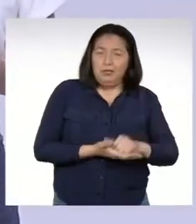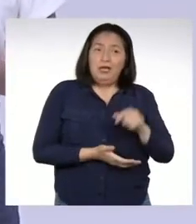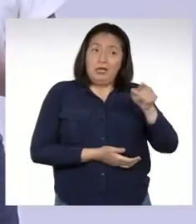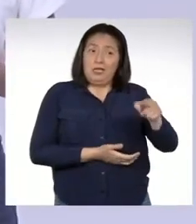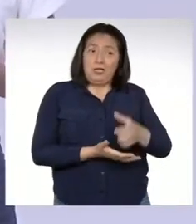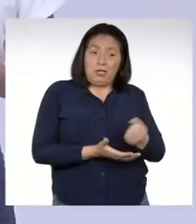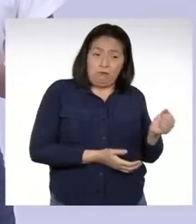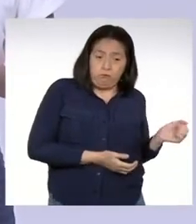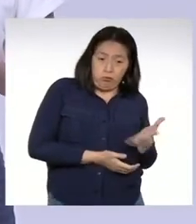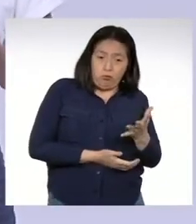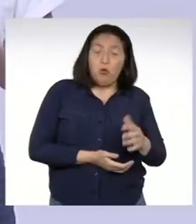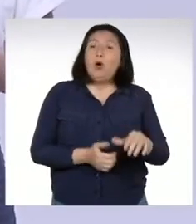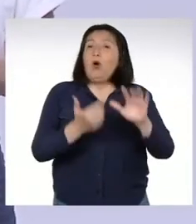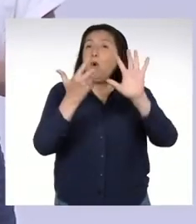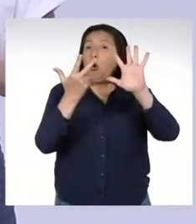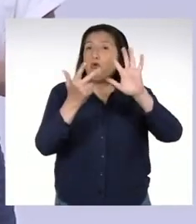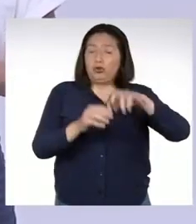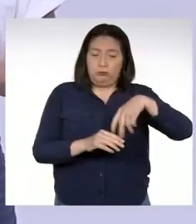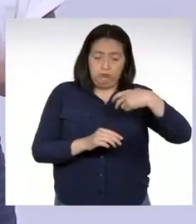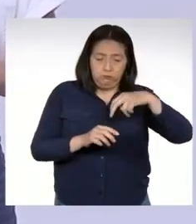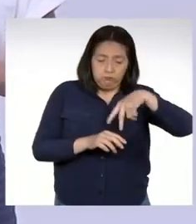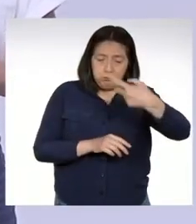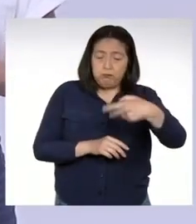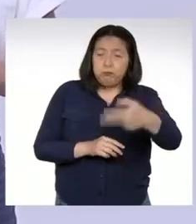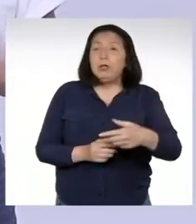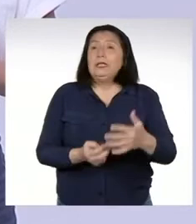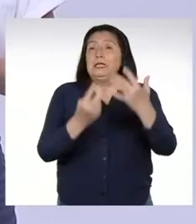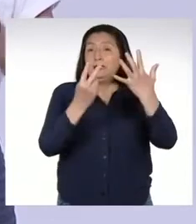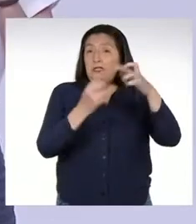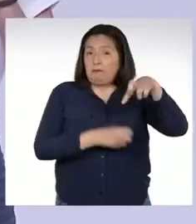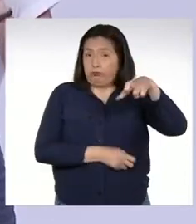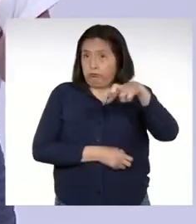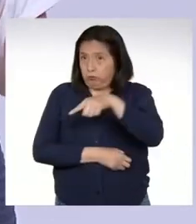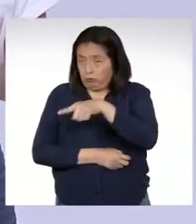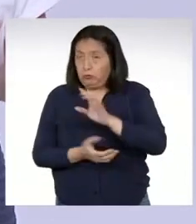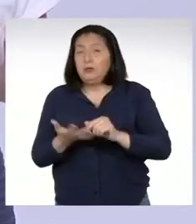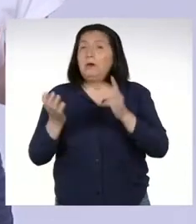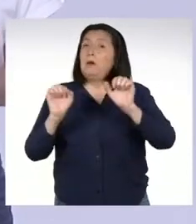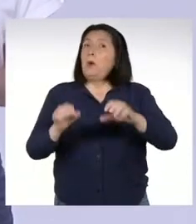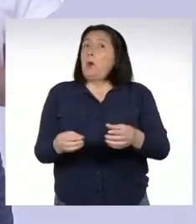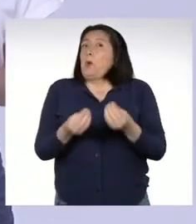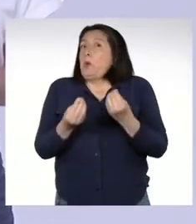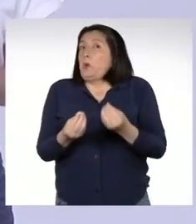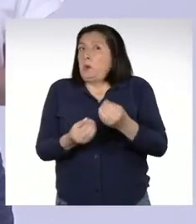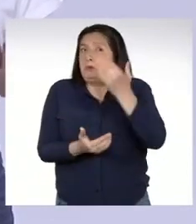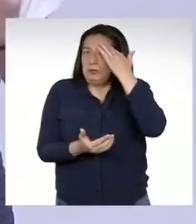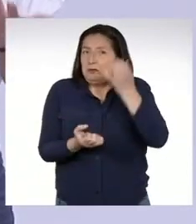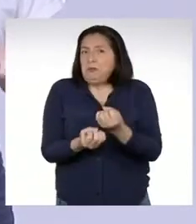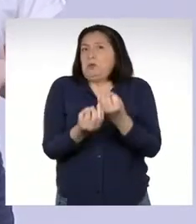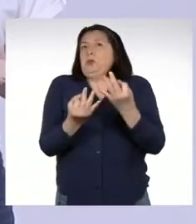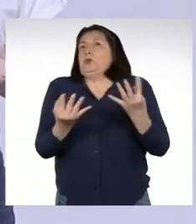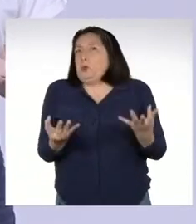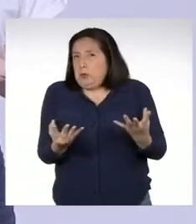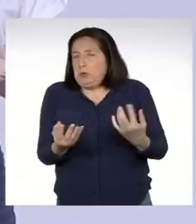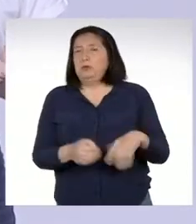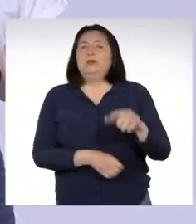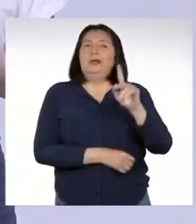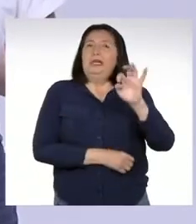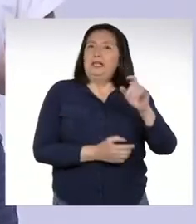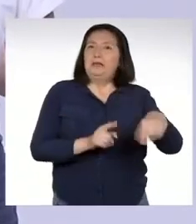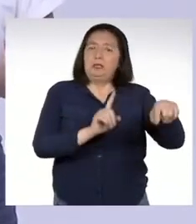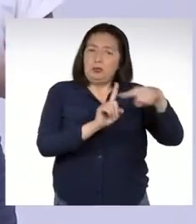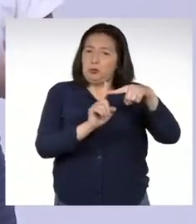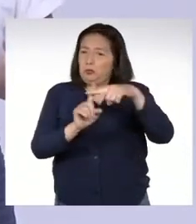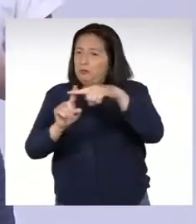Carla derribó 8 botellas de 7 puntos cada una. Para obtener el resultado de los puntos, Carla puede